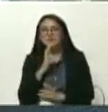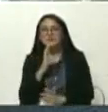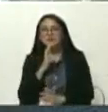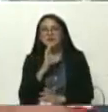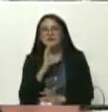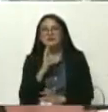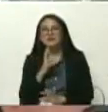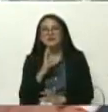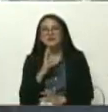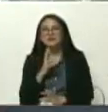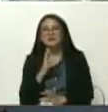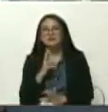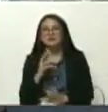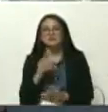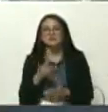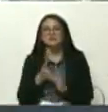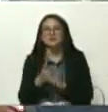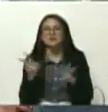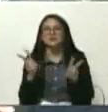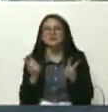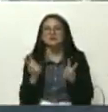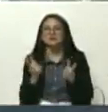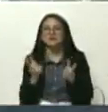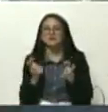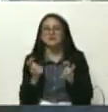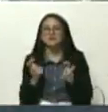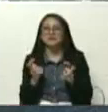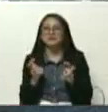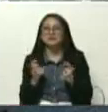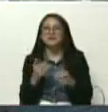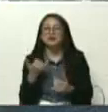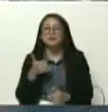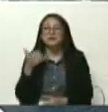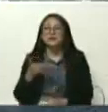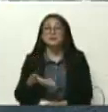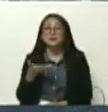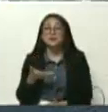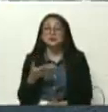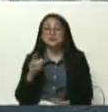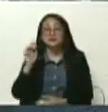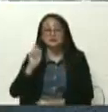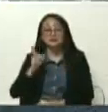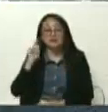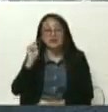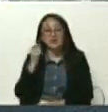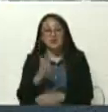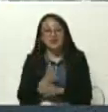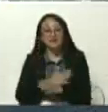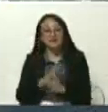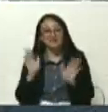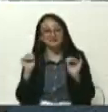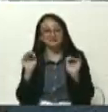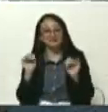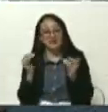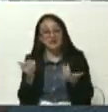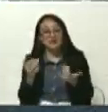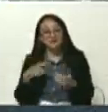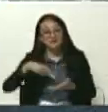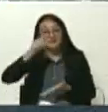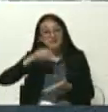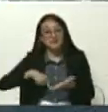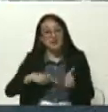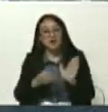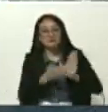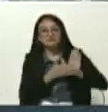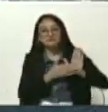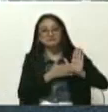dar garantías al respecto. Y lo más importante, el día de hoy vamos a recordarles, antes de despedir este pase, que se ha firmado un